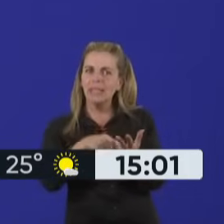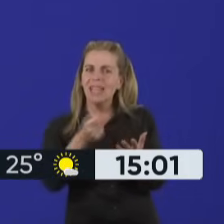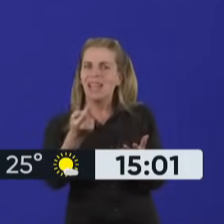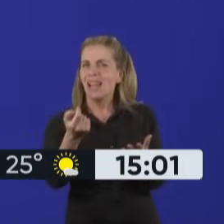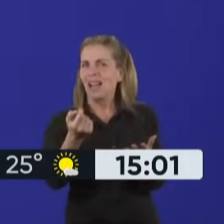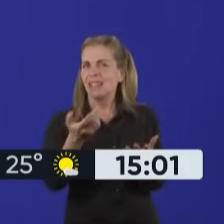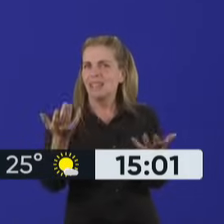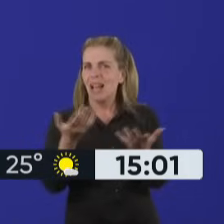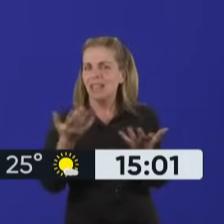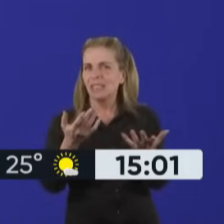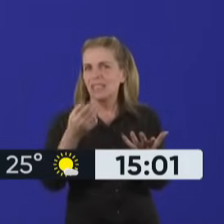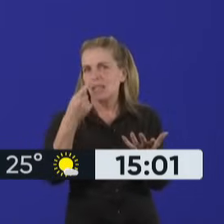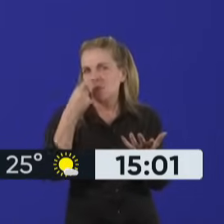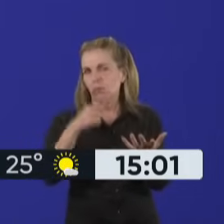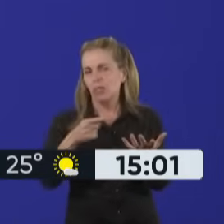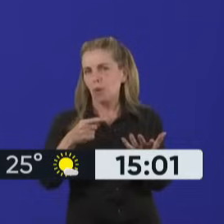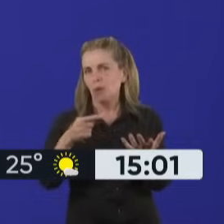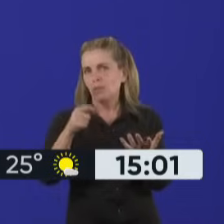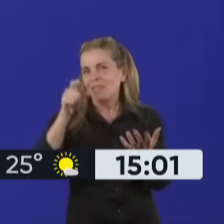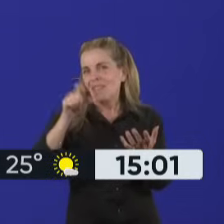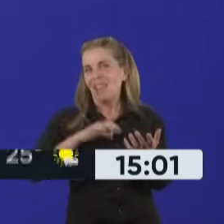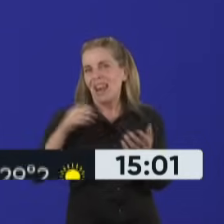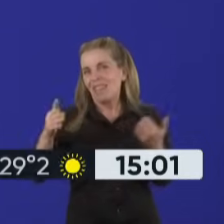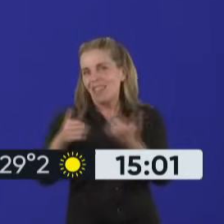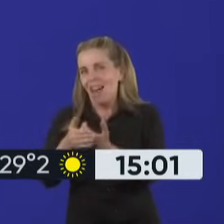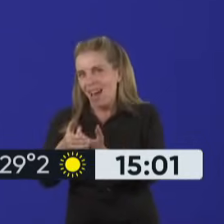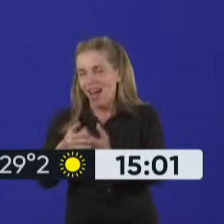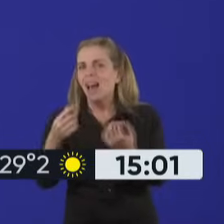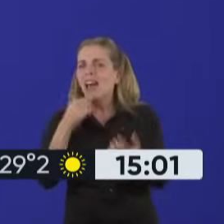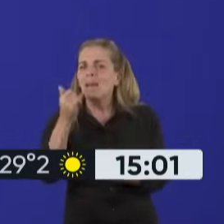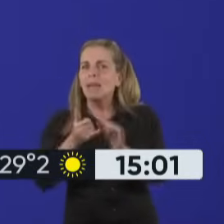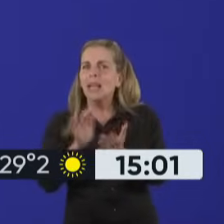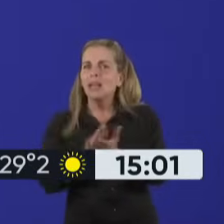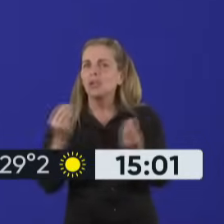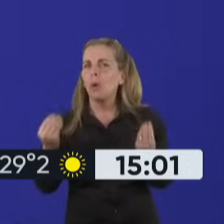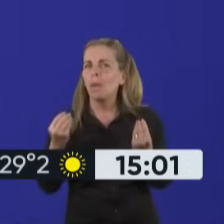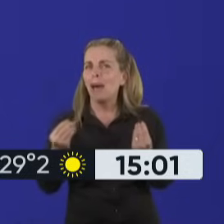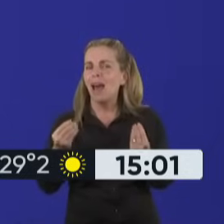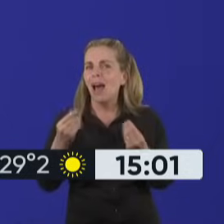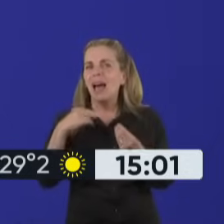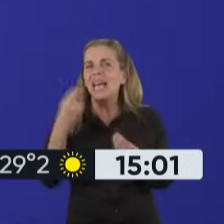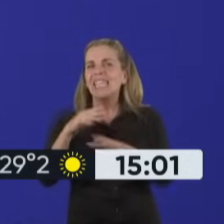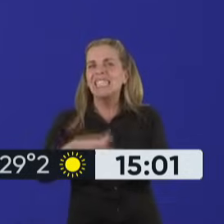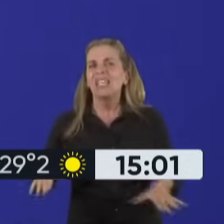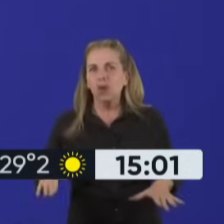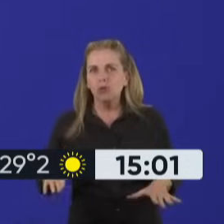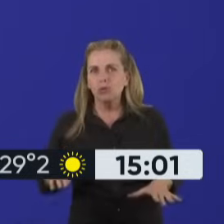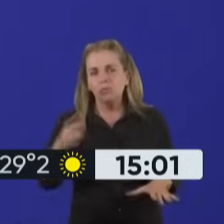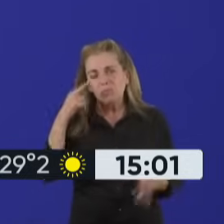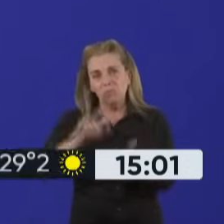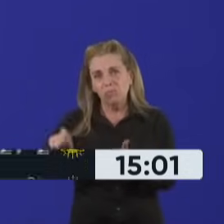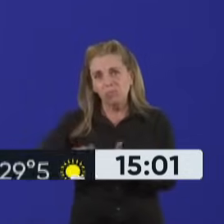últimos tiempos de Keynes, que es La economía para mis nietos, y que muestra cómo es, y